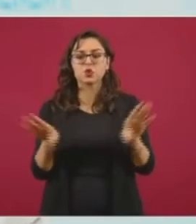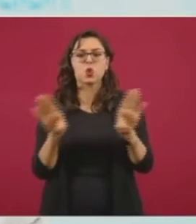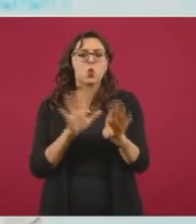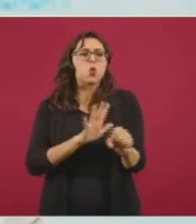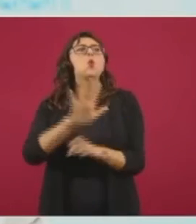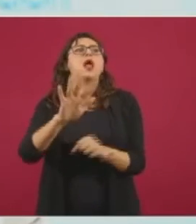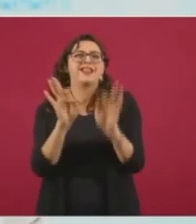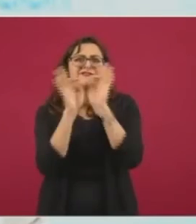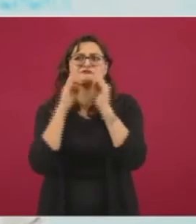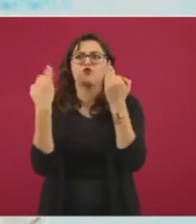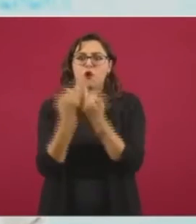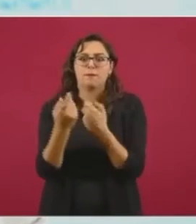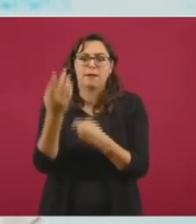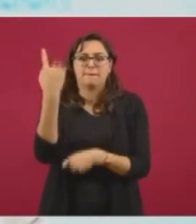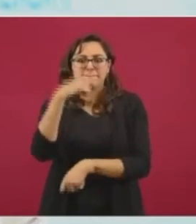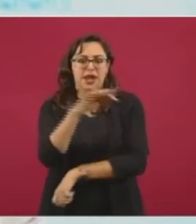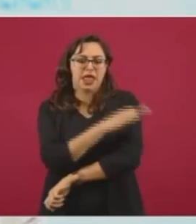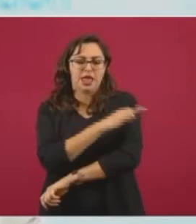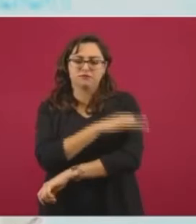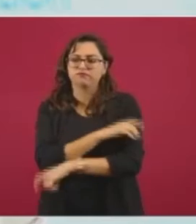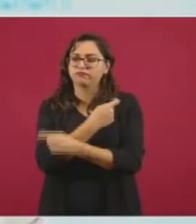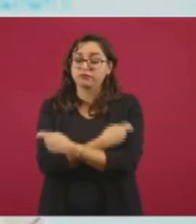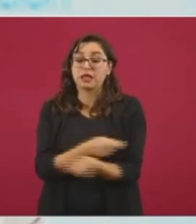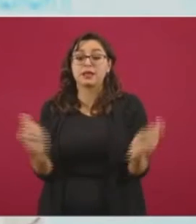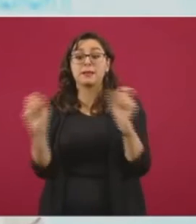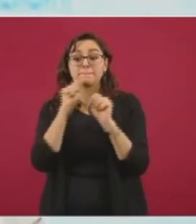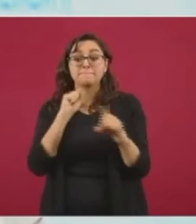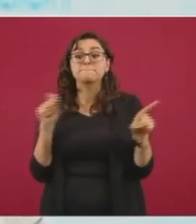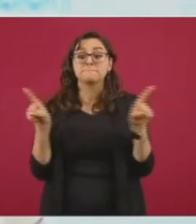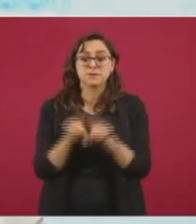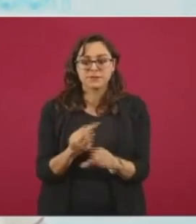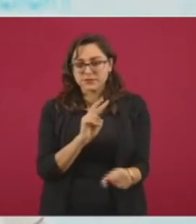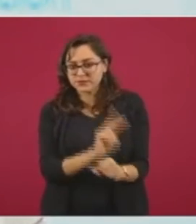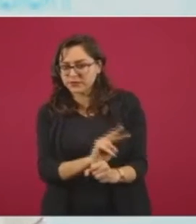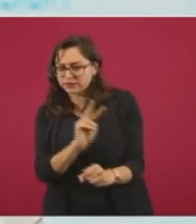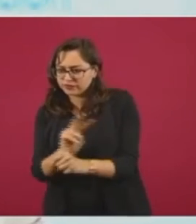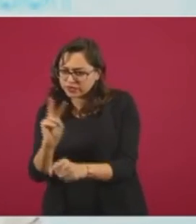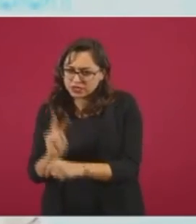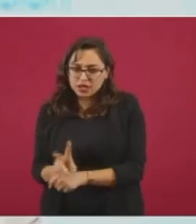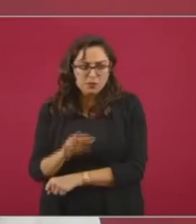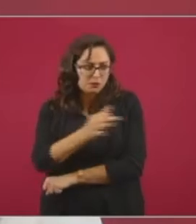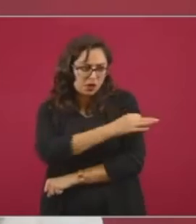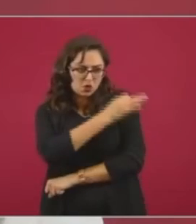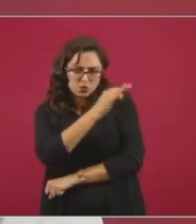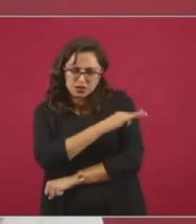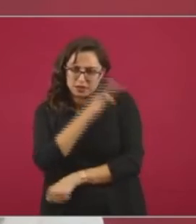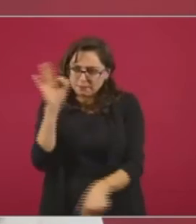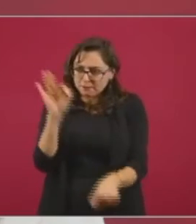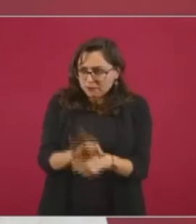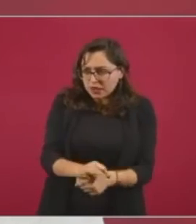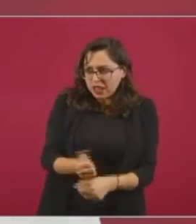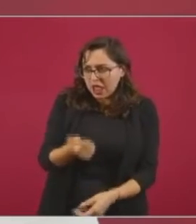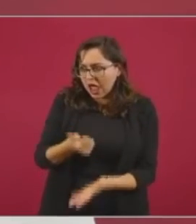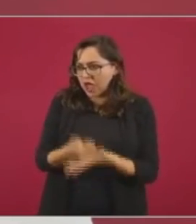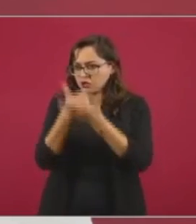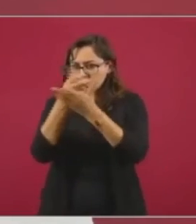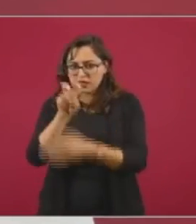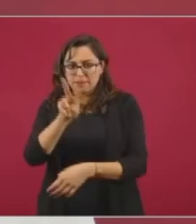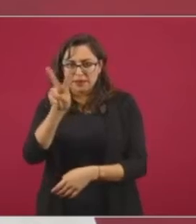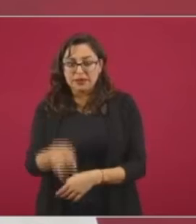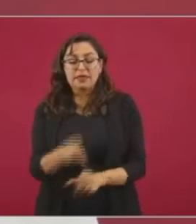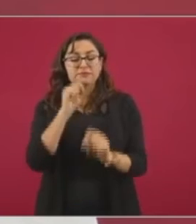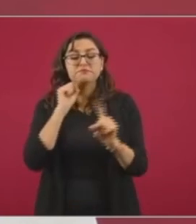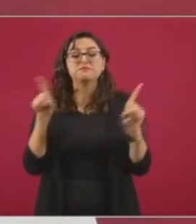considera aspectos importantes de farmacovigilancia y evaluación de la efectividad poblacional y una estrategia de